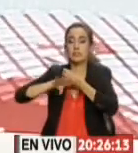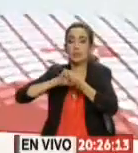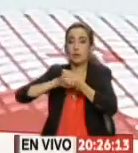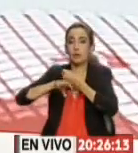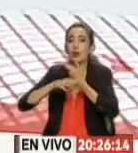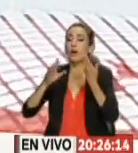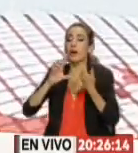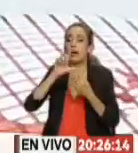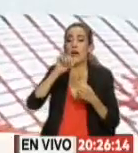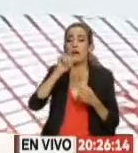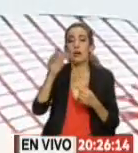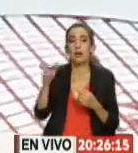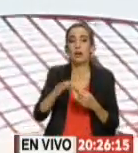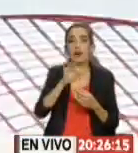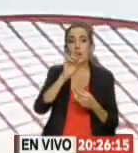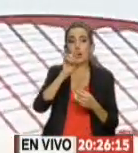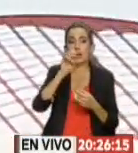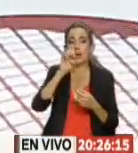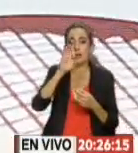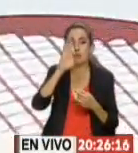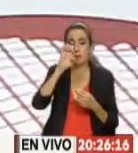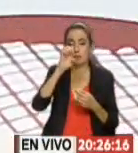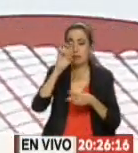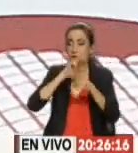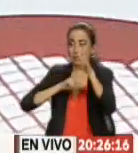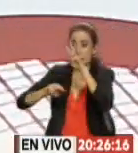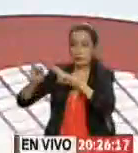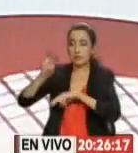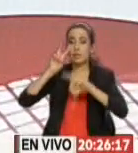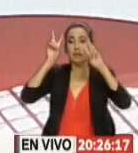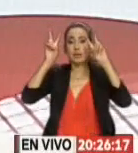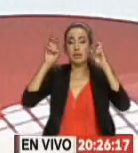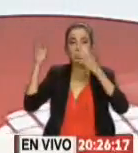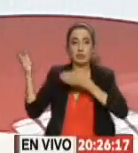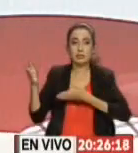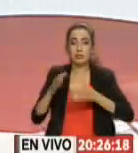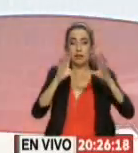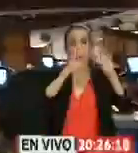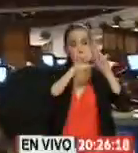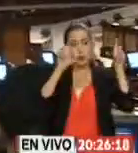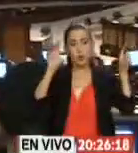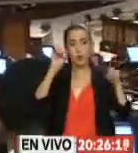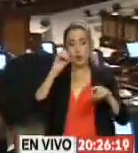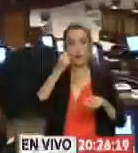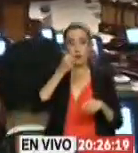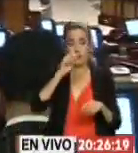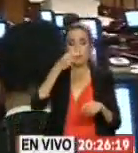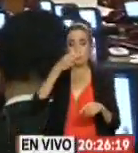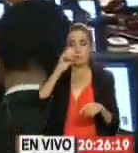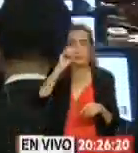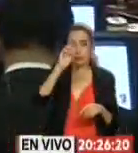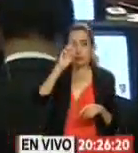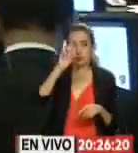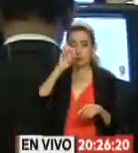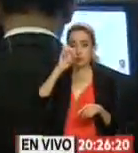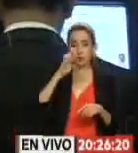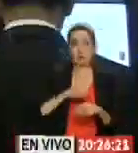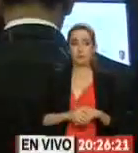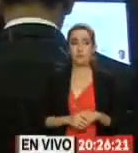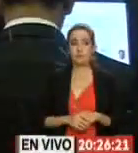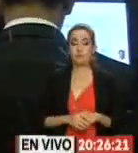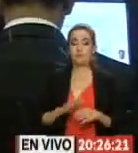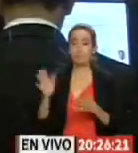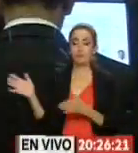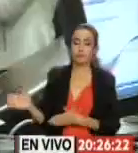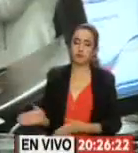La Fuente de Fernando Villavicencio, titulado El Laberinto Offshore. Fue larga la jornada en la Asamblea.